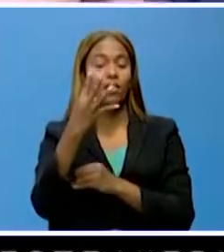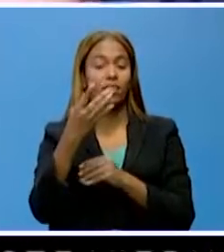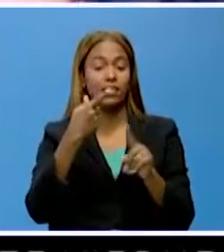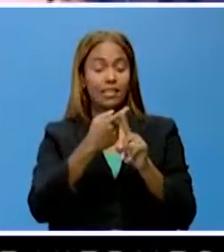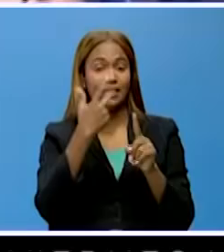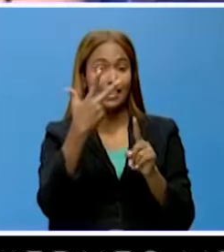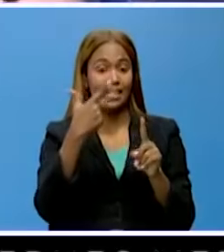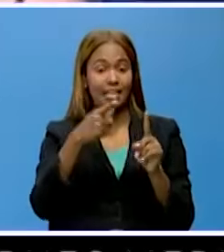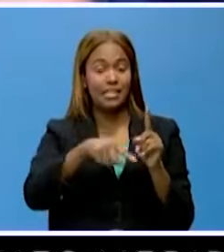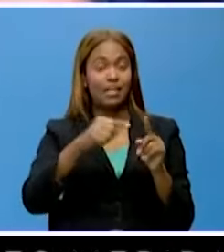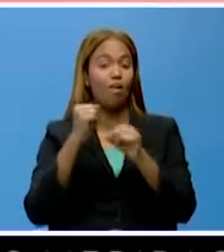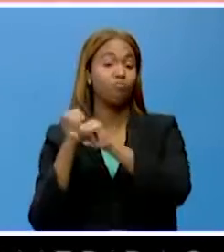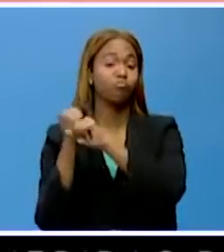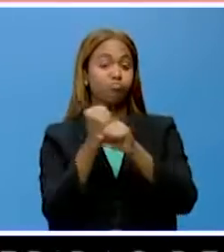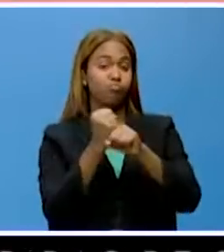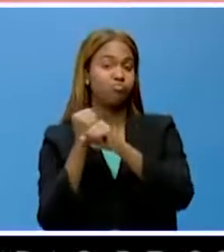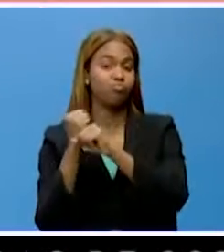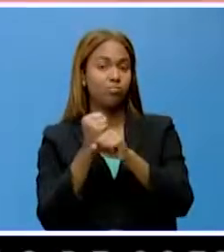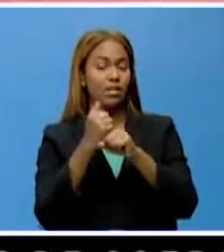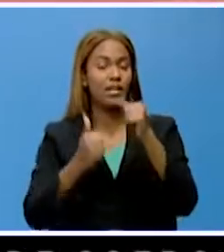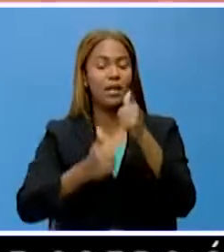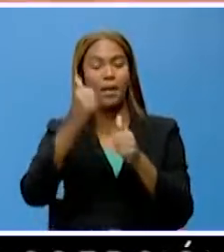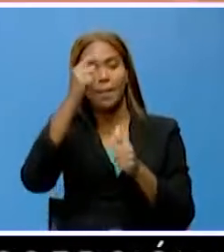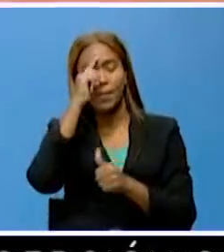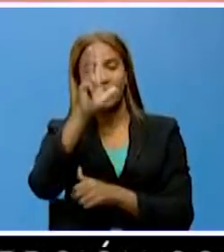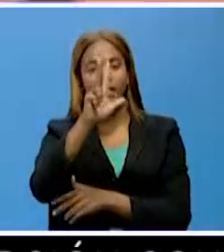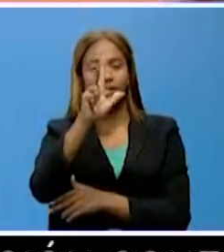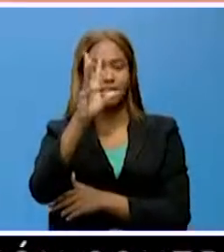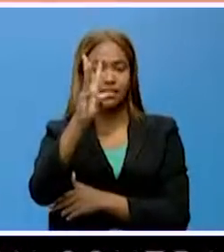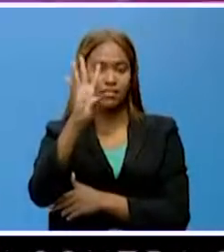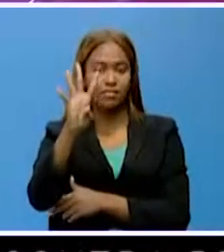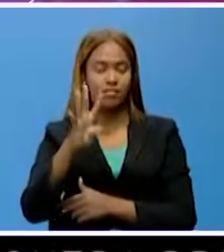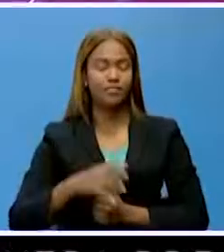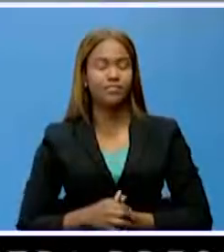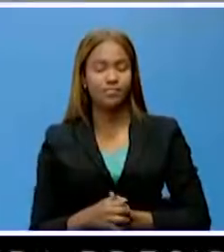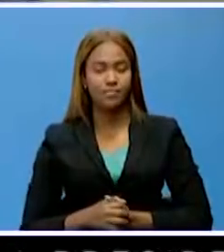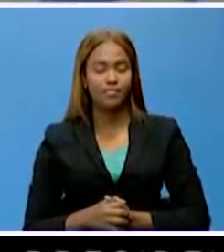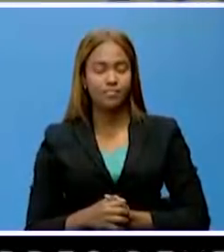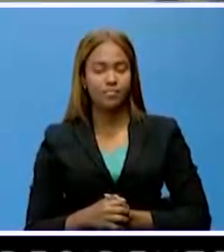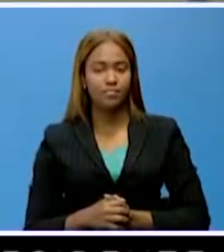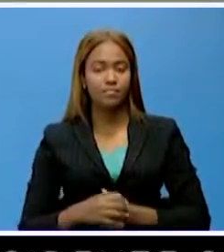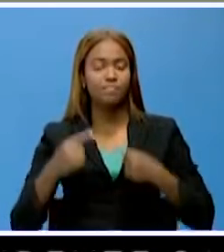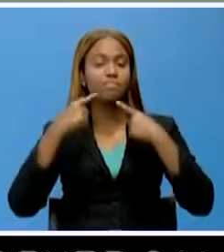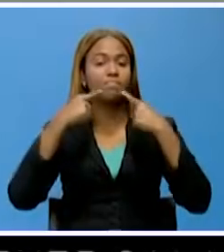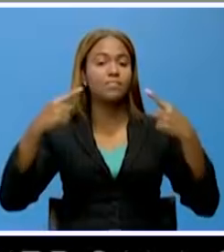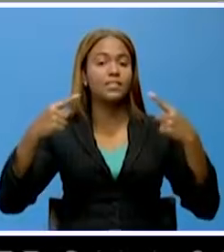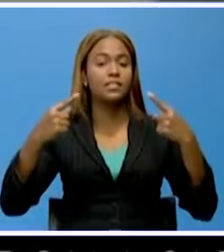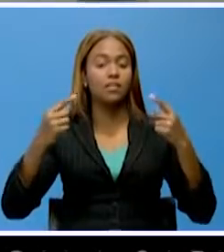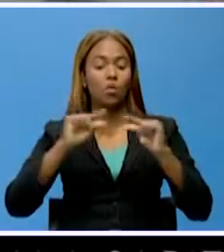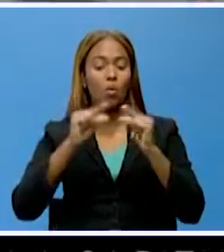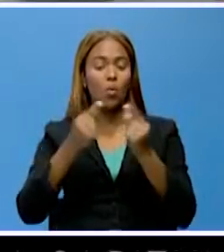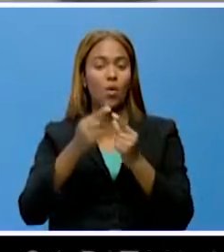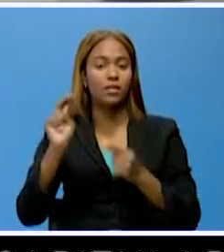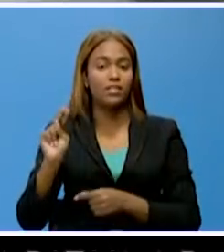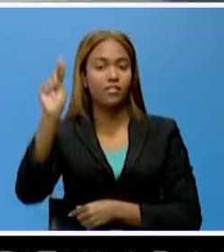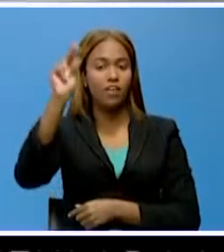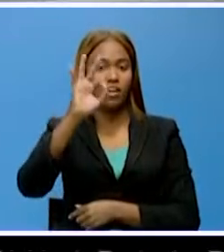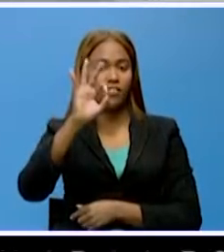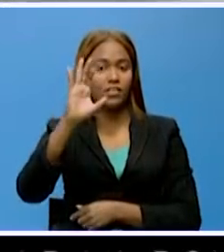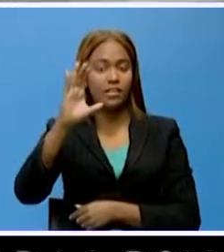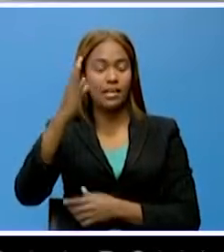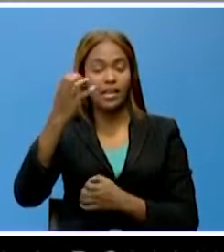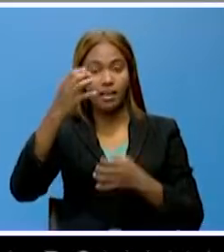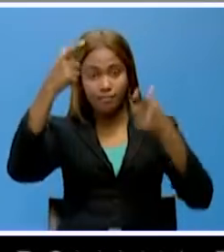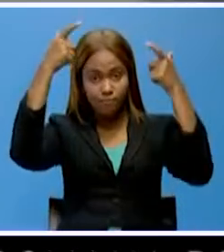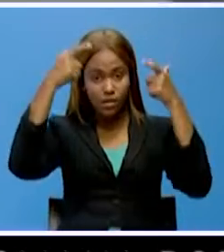ellos han sido jonrones, bateando para 3.64. El popular conjunto Cibao FC, que busca la corona